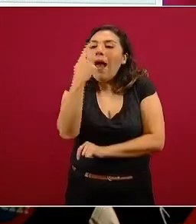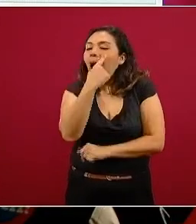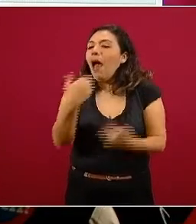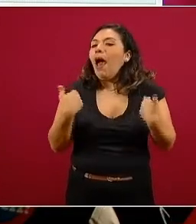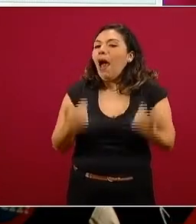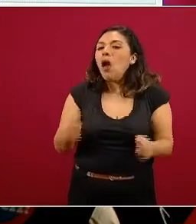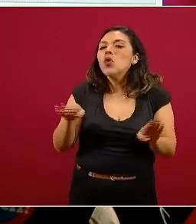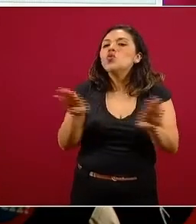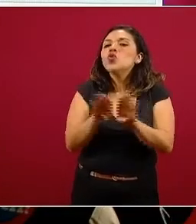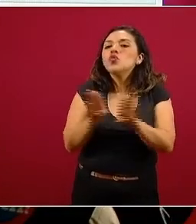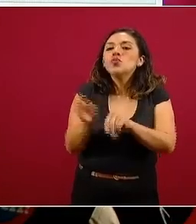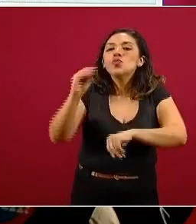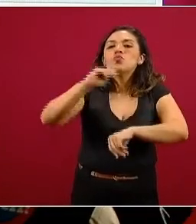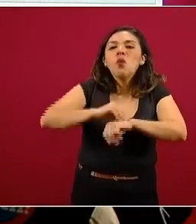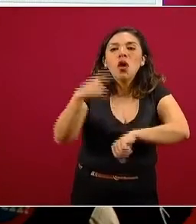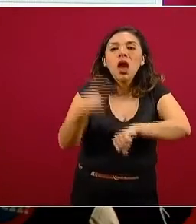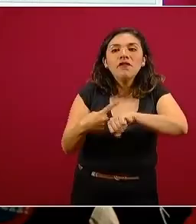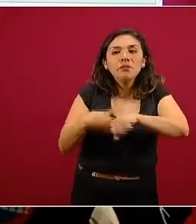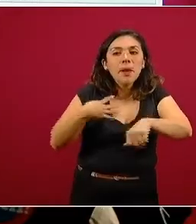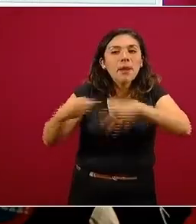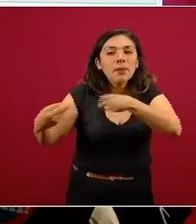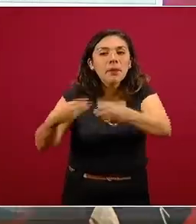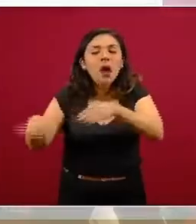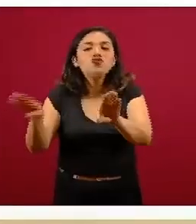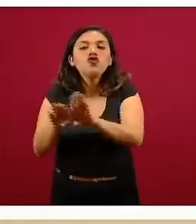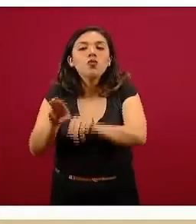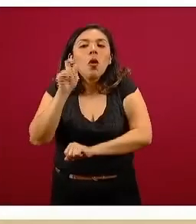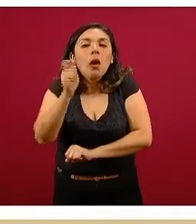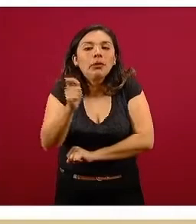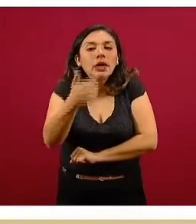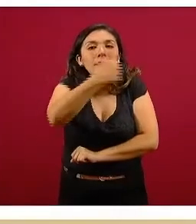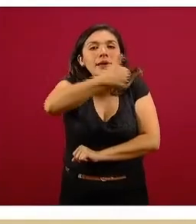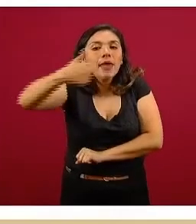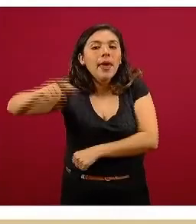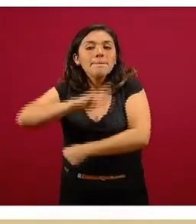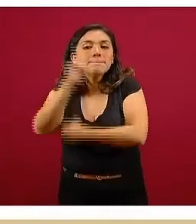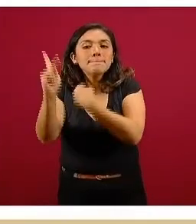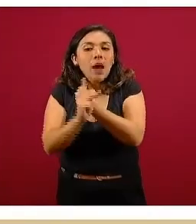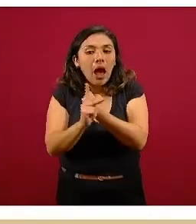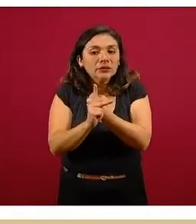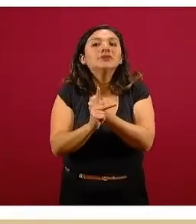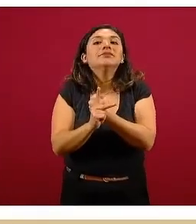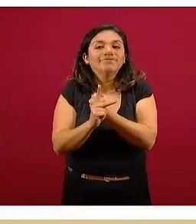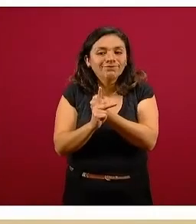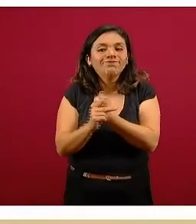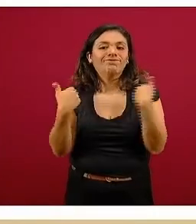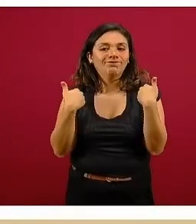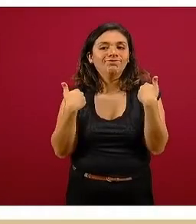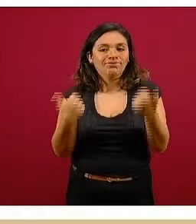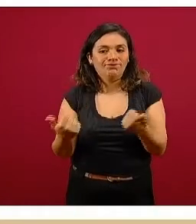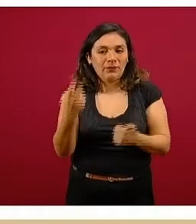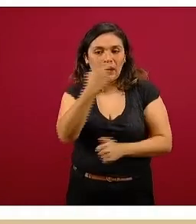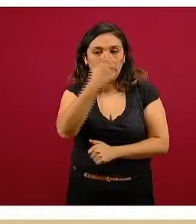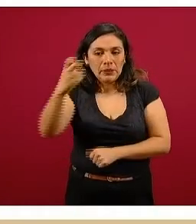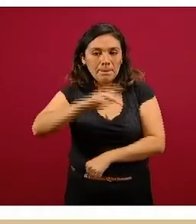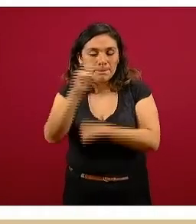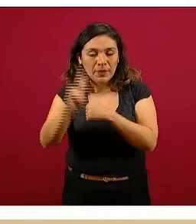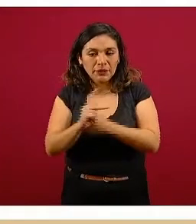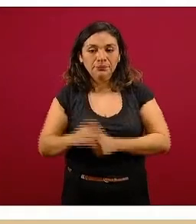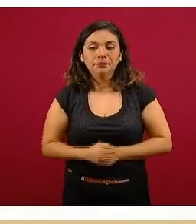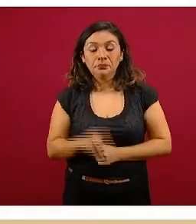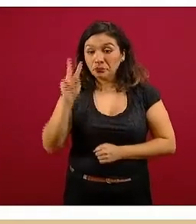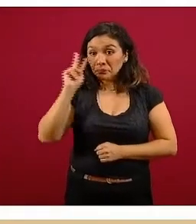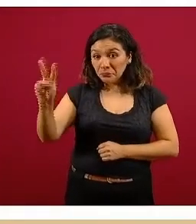cuál fue el comportamiento, cuál ha estado siendo el comportamiento hasta el momento de la pandemia en estos países de la región.